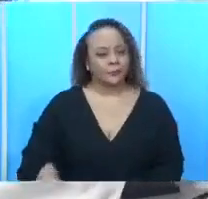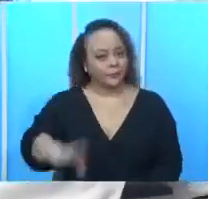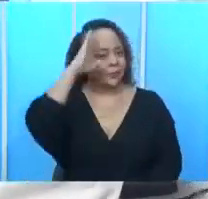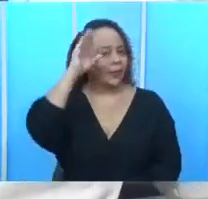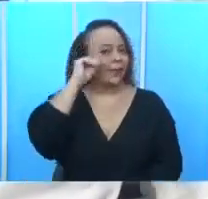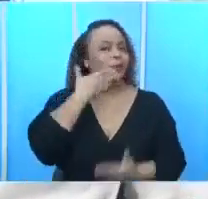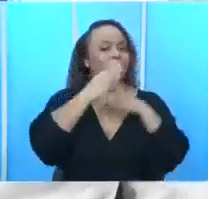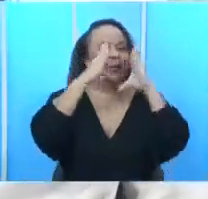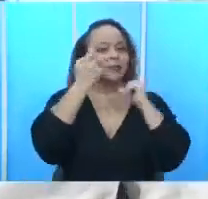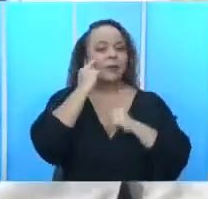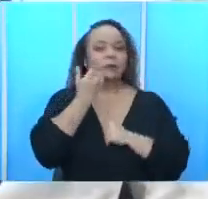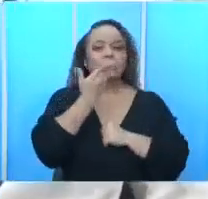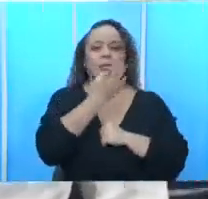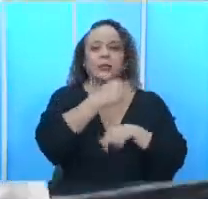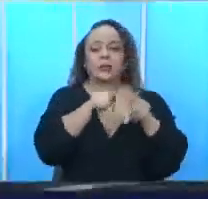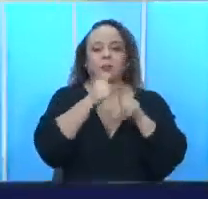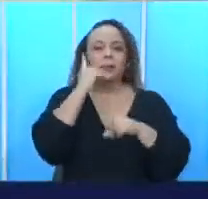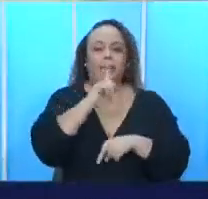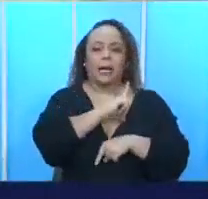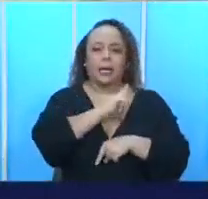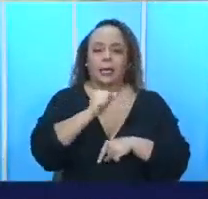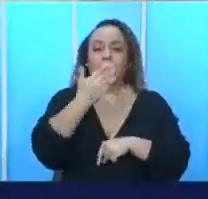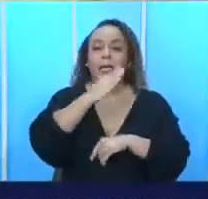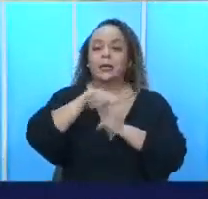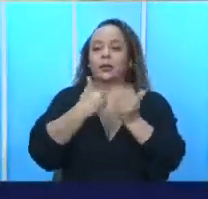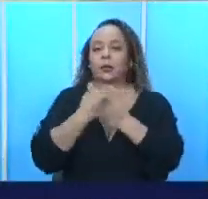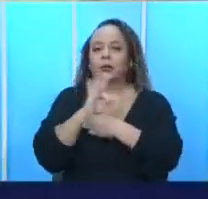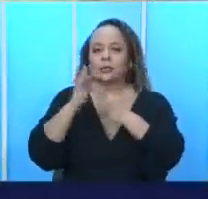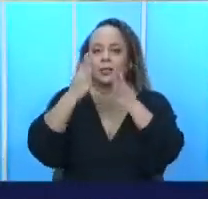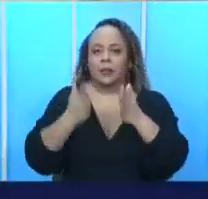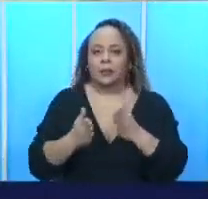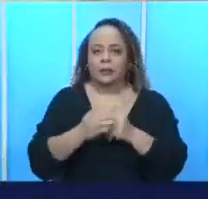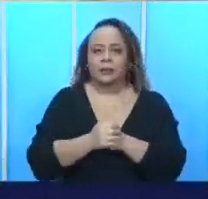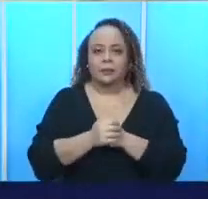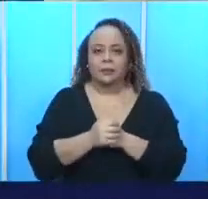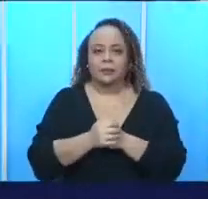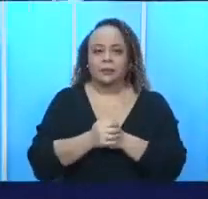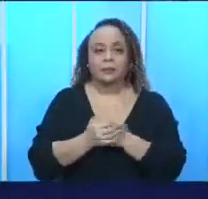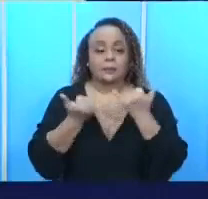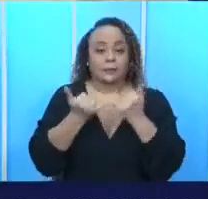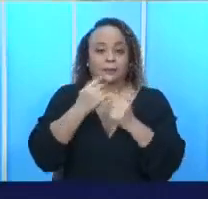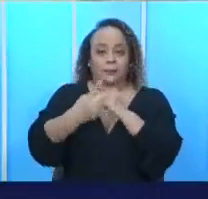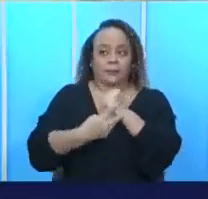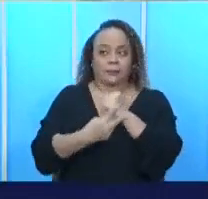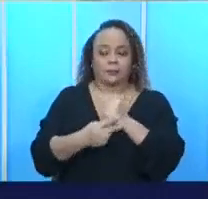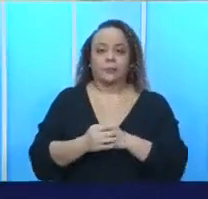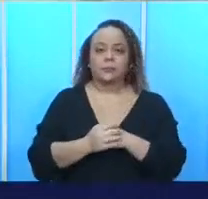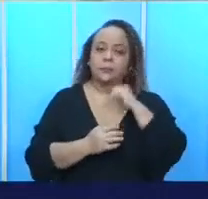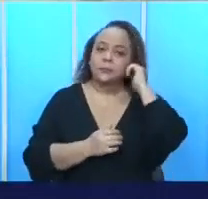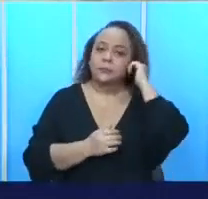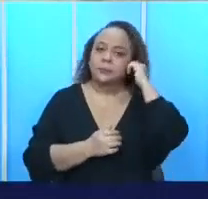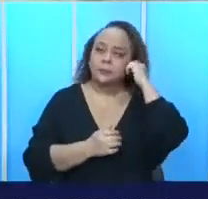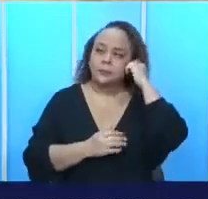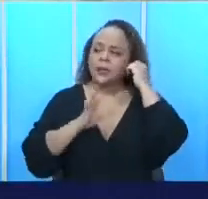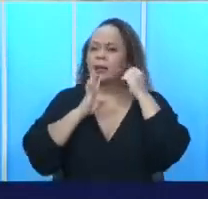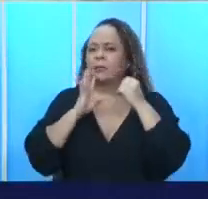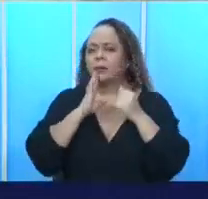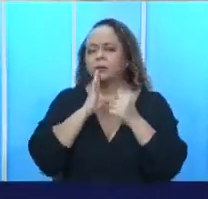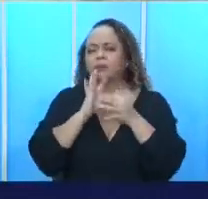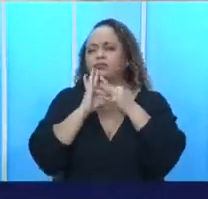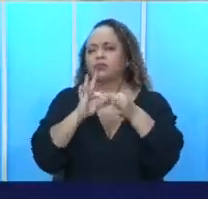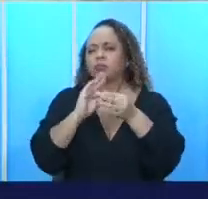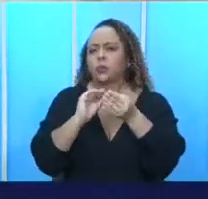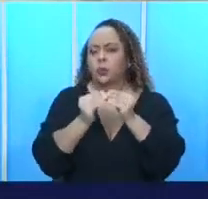Hola Natalia, buenas tardes para usted, también para Ari y los televidentes. En esta ocasión hablamos sobre las